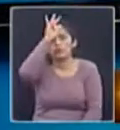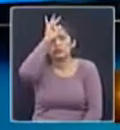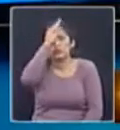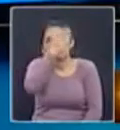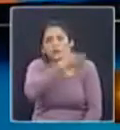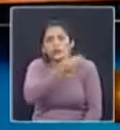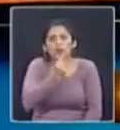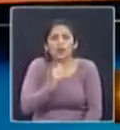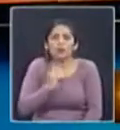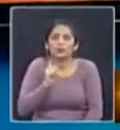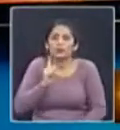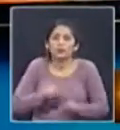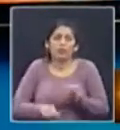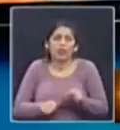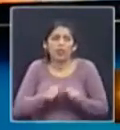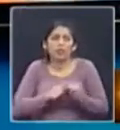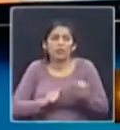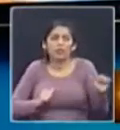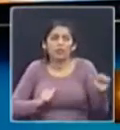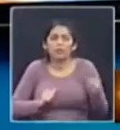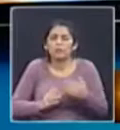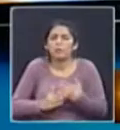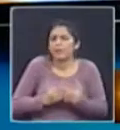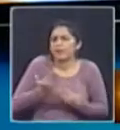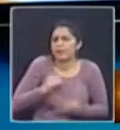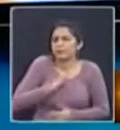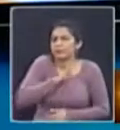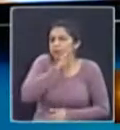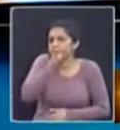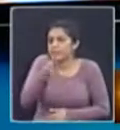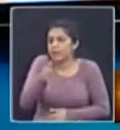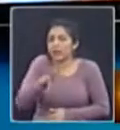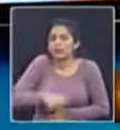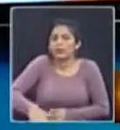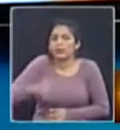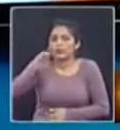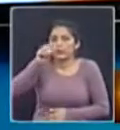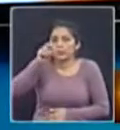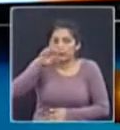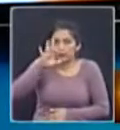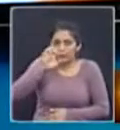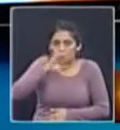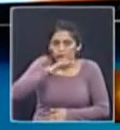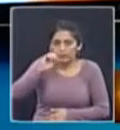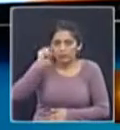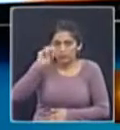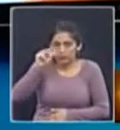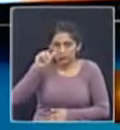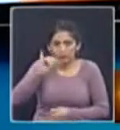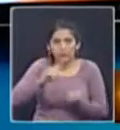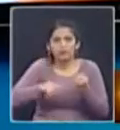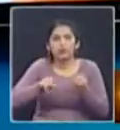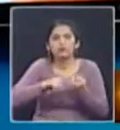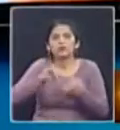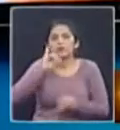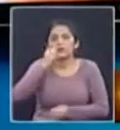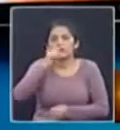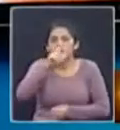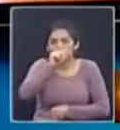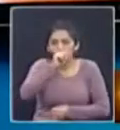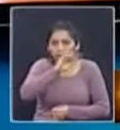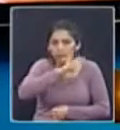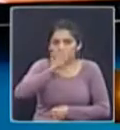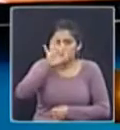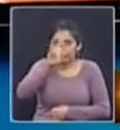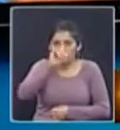o la clínica móvil y con estas ferias llegamos por ejemplo a monte sinaí a la isla trinitaria a flor de bastión al paraíso de la flor a